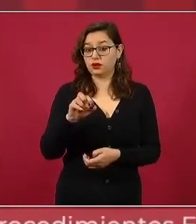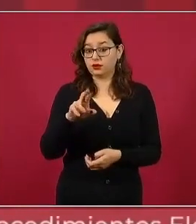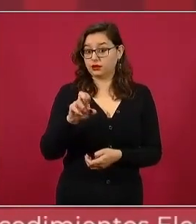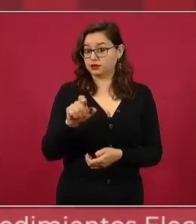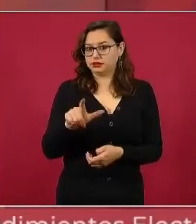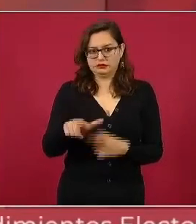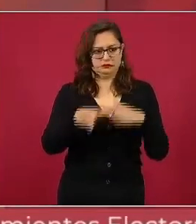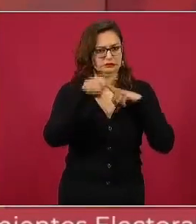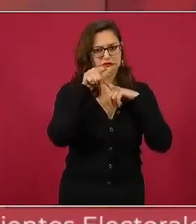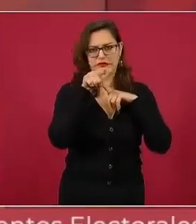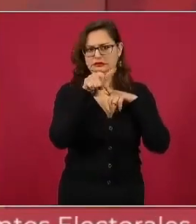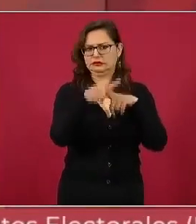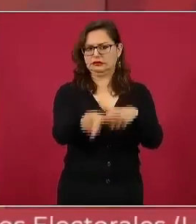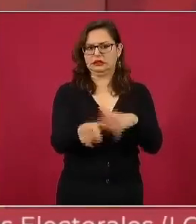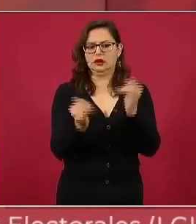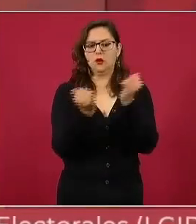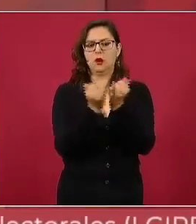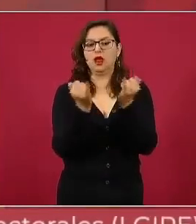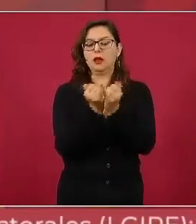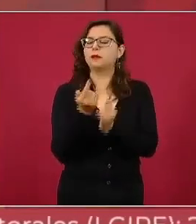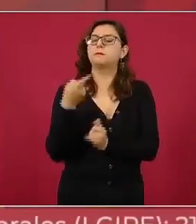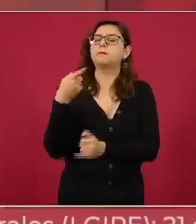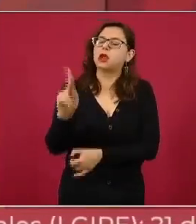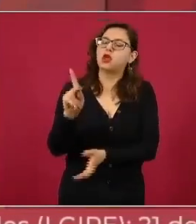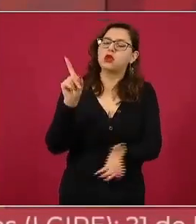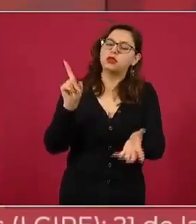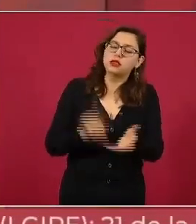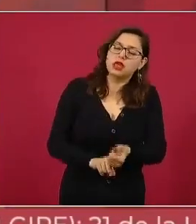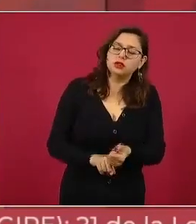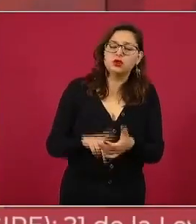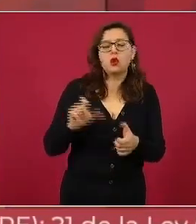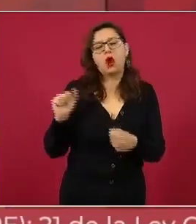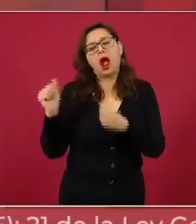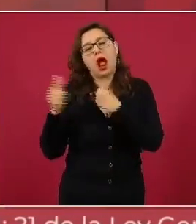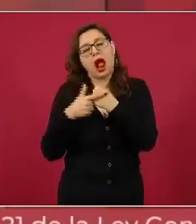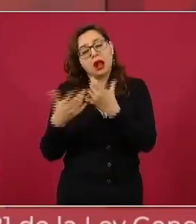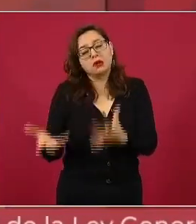ahí están los moneros, cuando menos